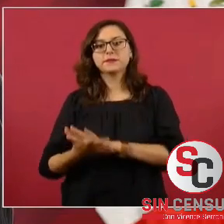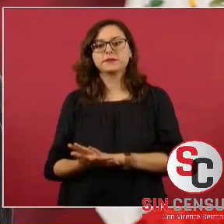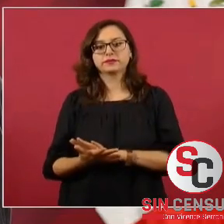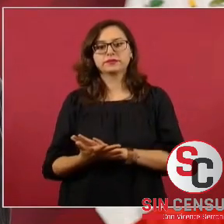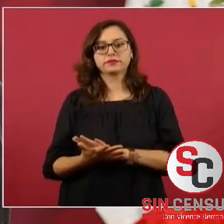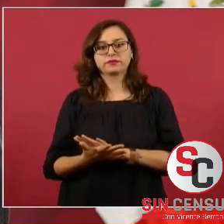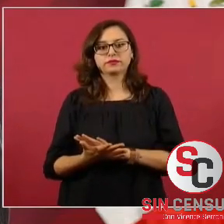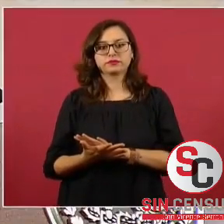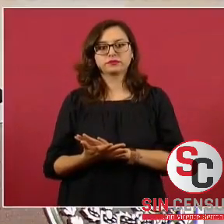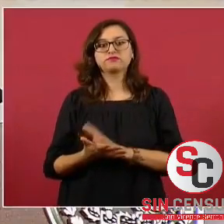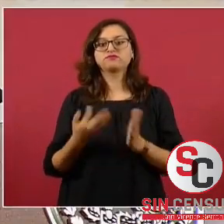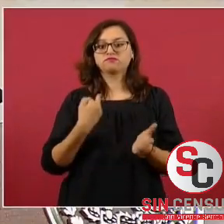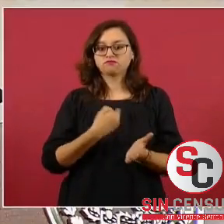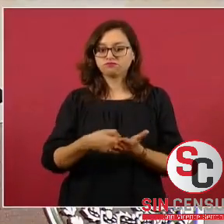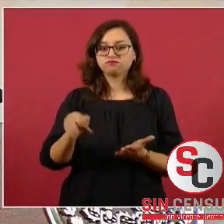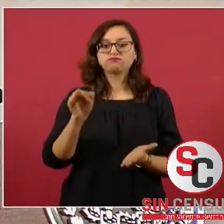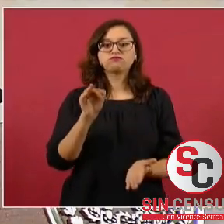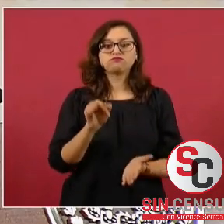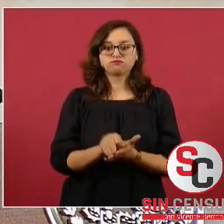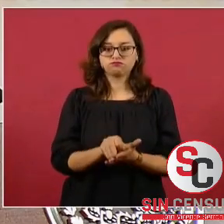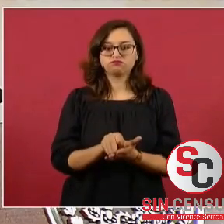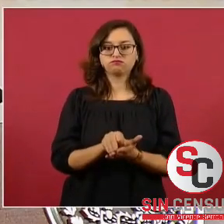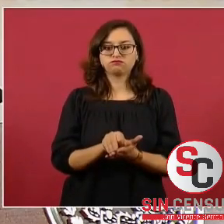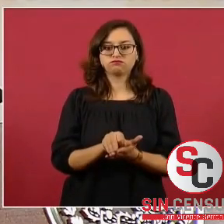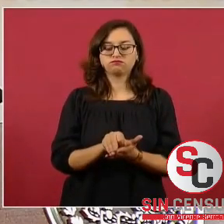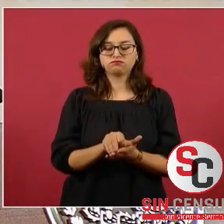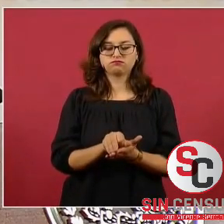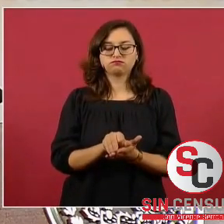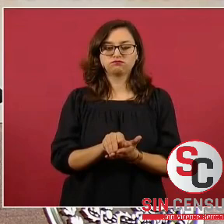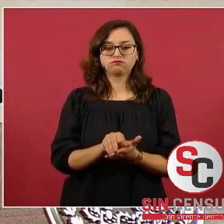y actuar con arrojo.